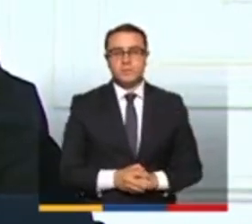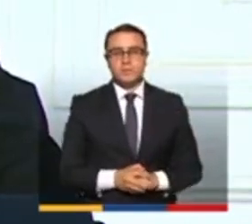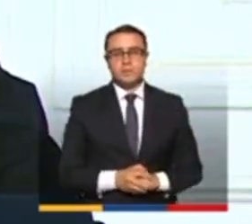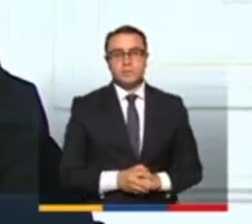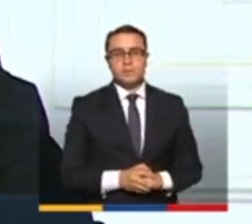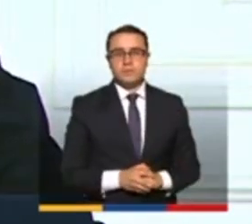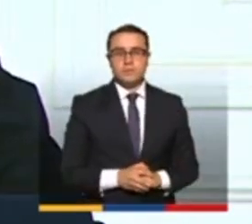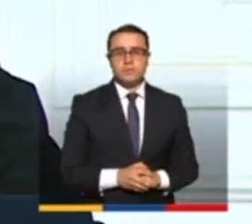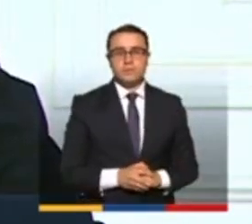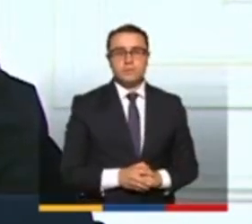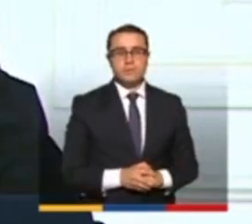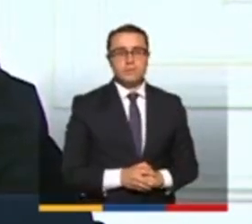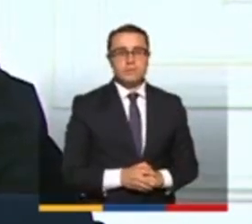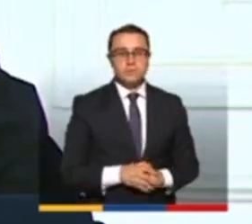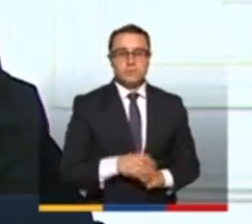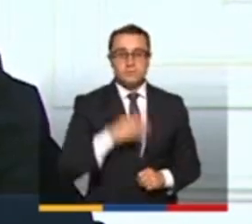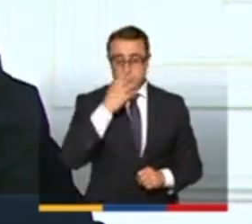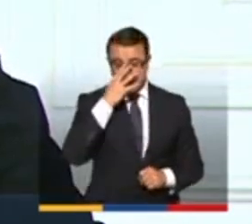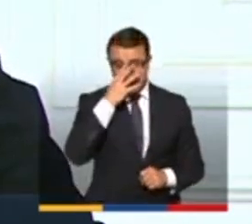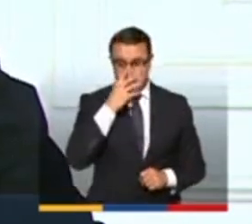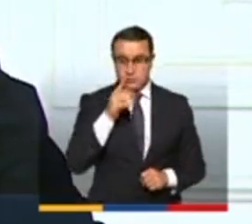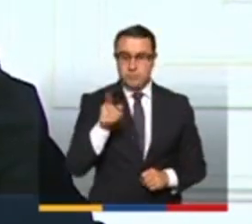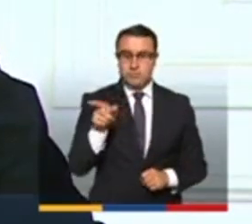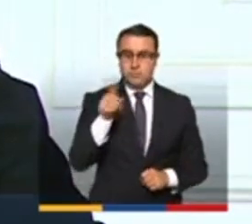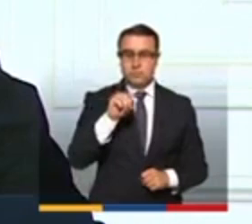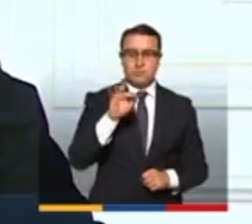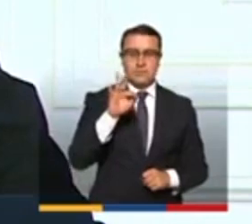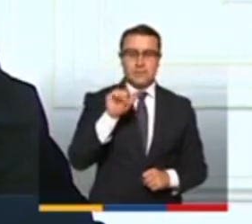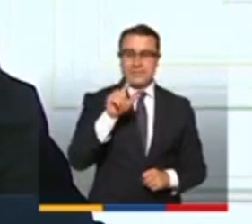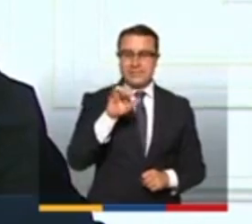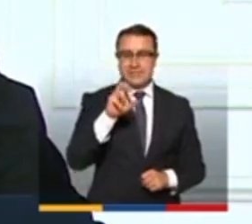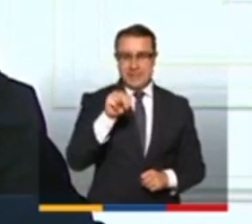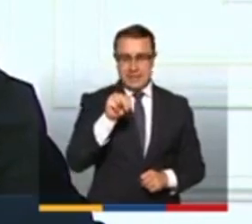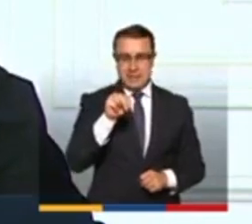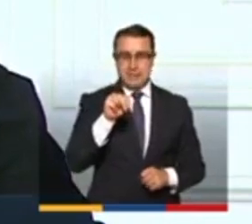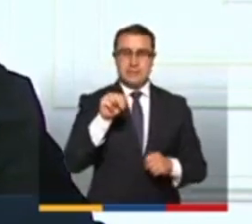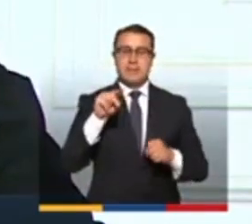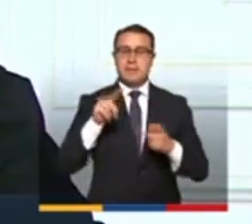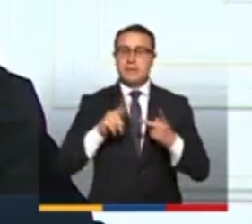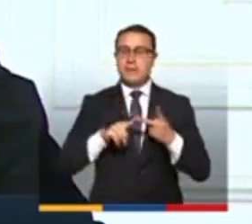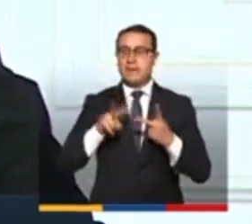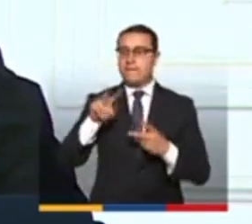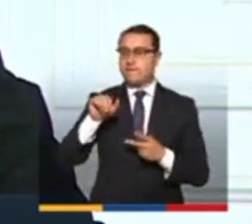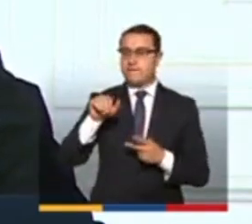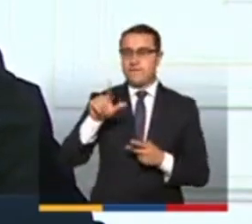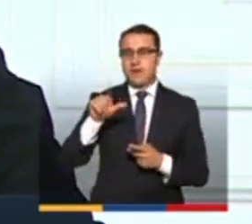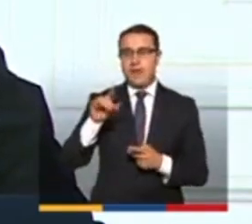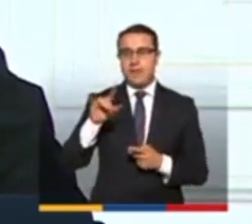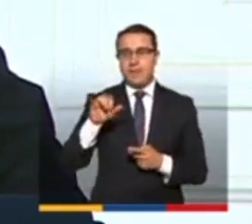A Stalin, que con Vladimir aquí juegan ya un papel muy importante en esta administración.